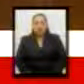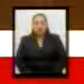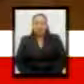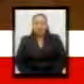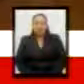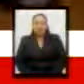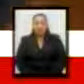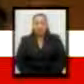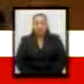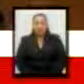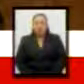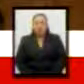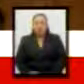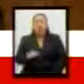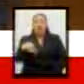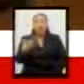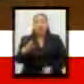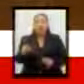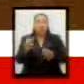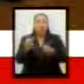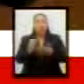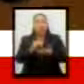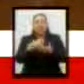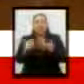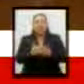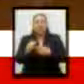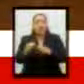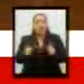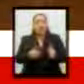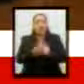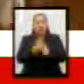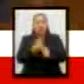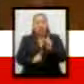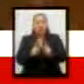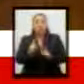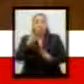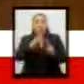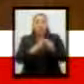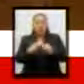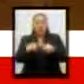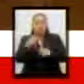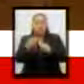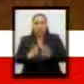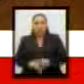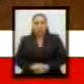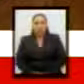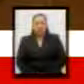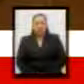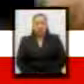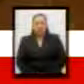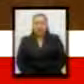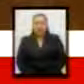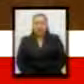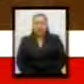Después va a ser mucho más fácil hacer el seguimiento, a través de indicadores, a través de la misma evaluación del presupuesto.